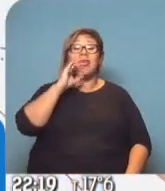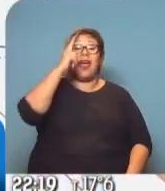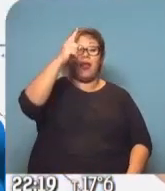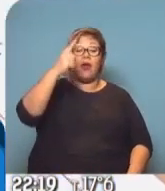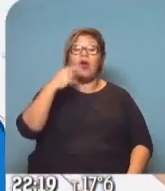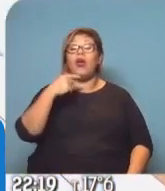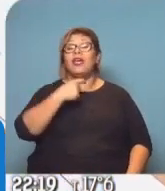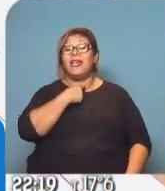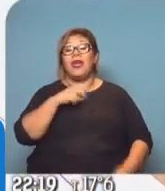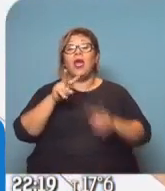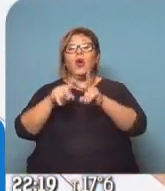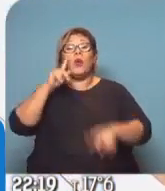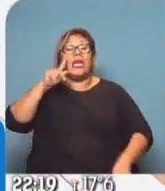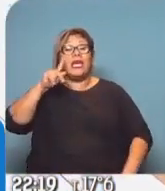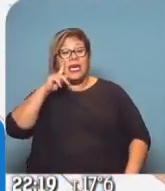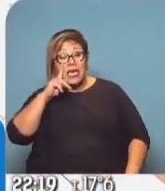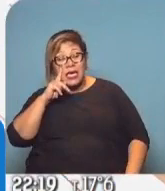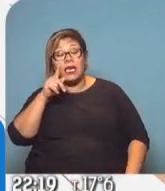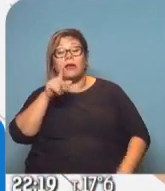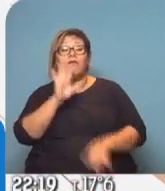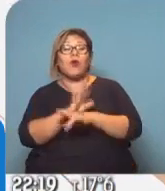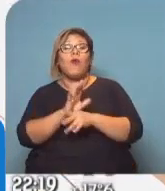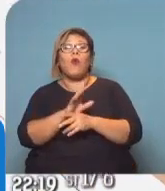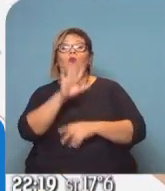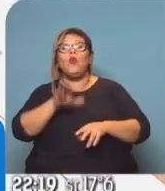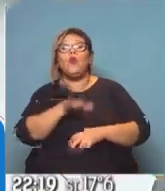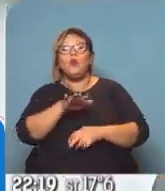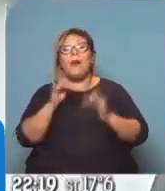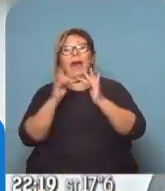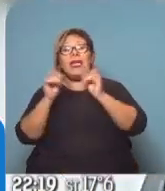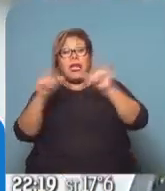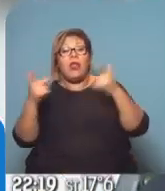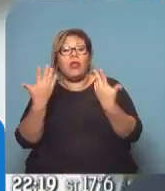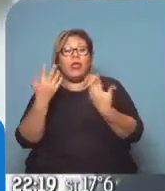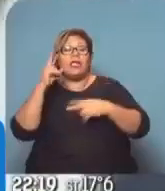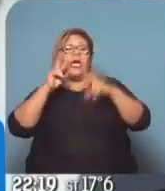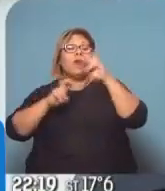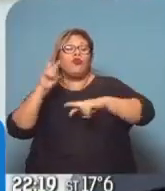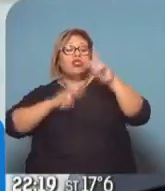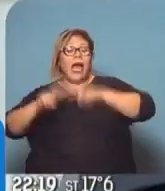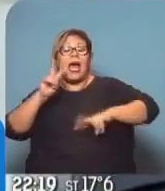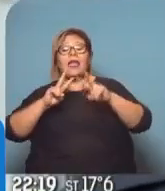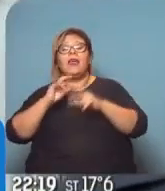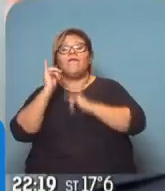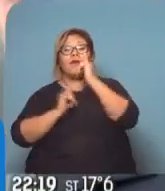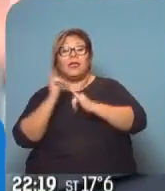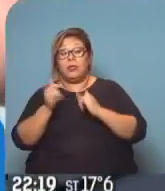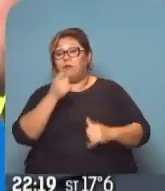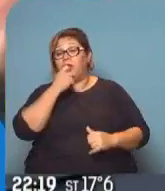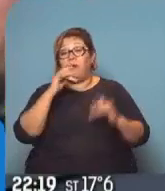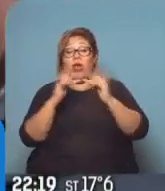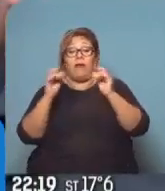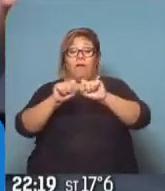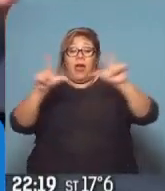en un lugar de fuente. Pero la verdad que tiene un récord de publicación, ya te digo, envidiable. Y uno va a la página de Wikileaks y es